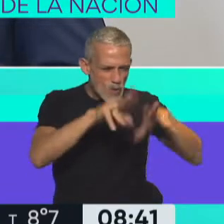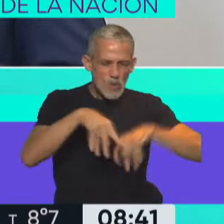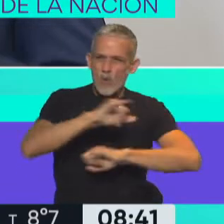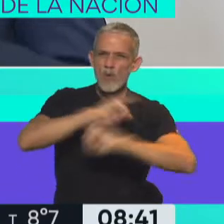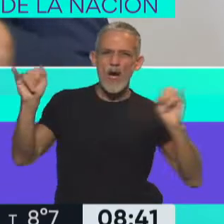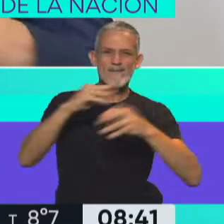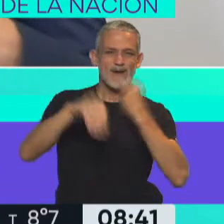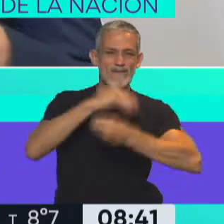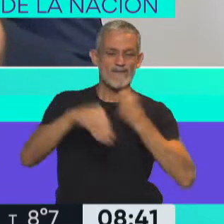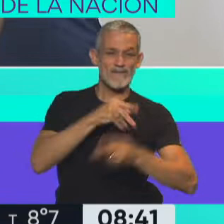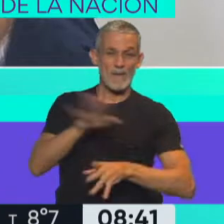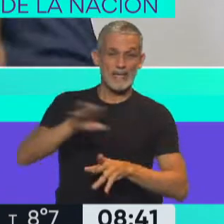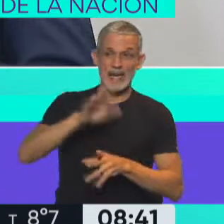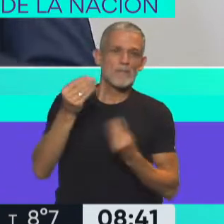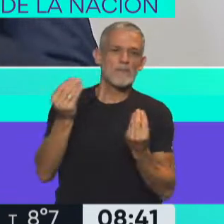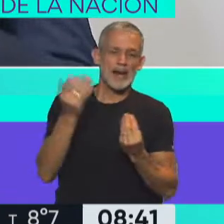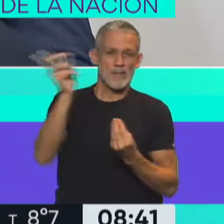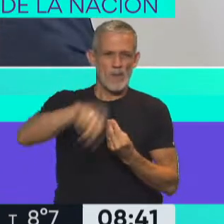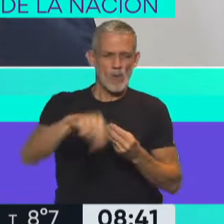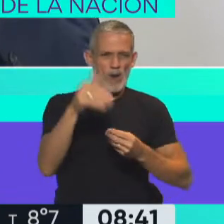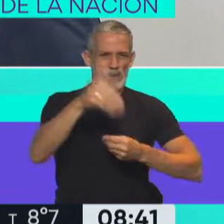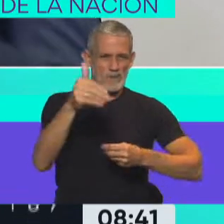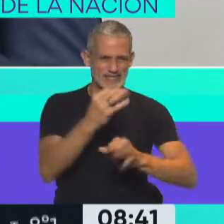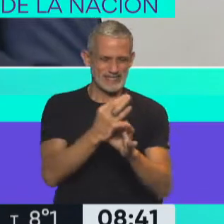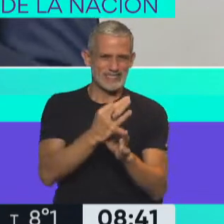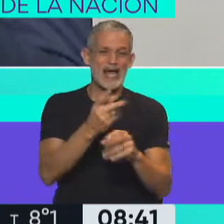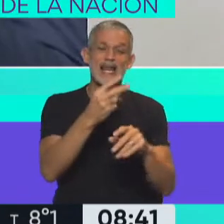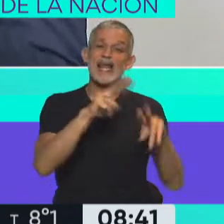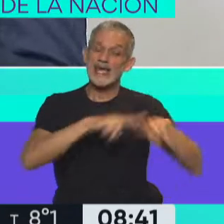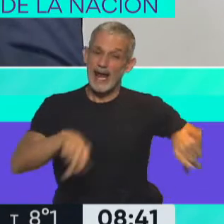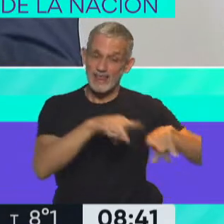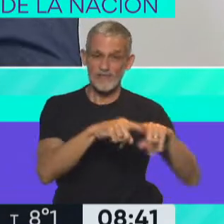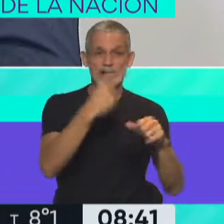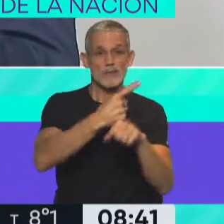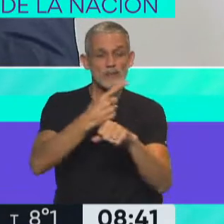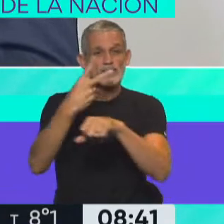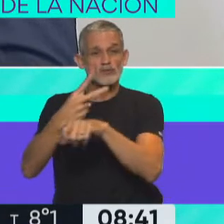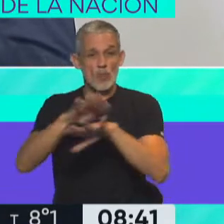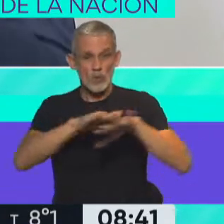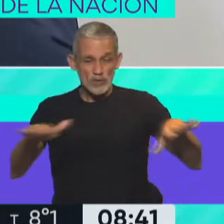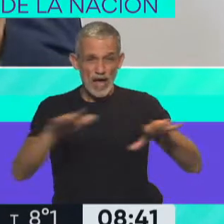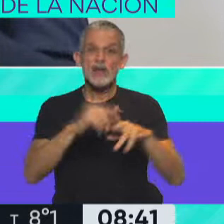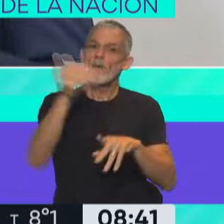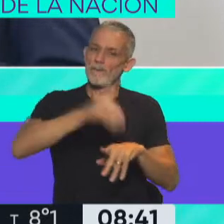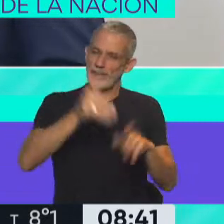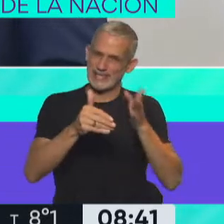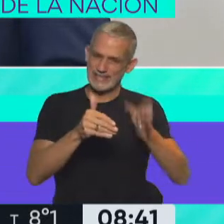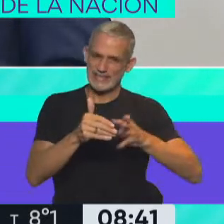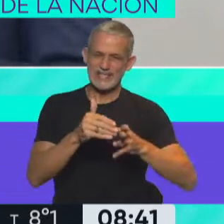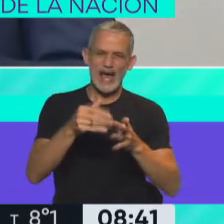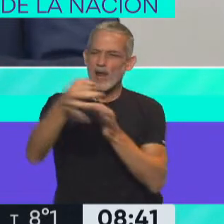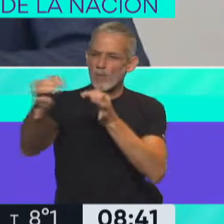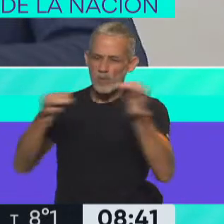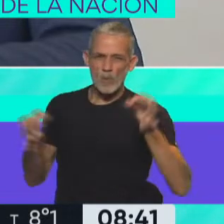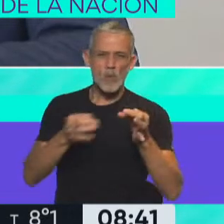las familias para empezar a transitar nuevamente la presencialidad en la educación inicial, primario y secundario, de manera presencial en los distritos